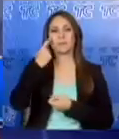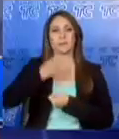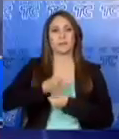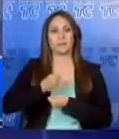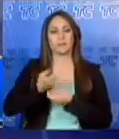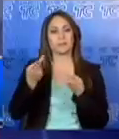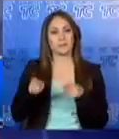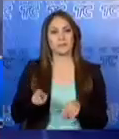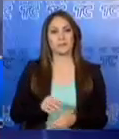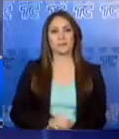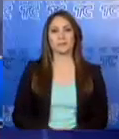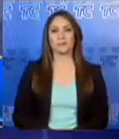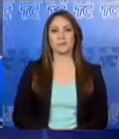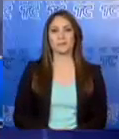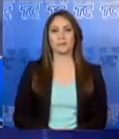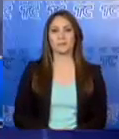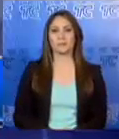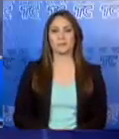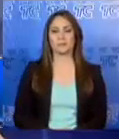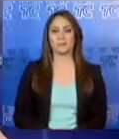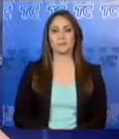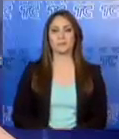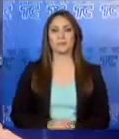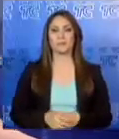reinserción laboral.